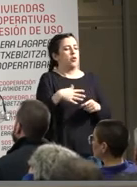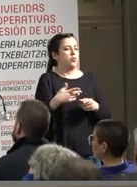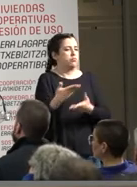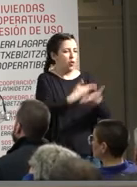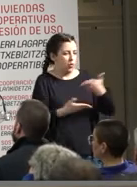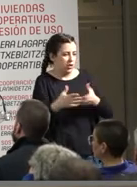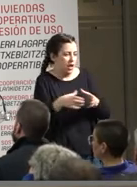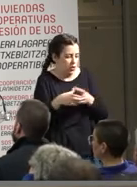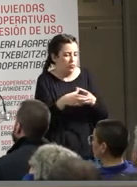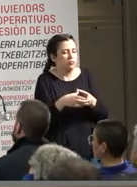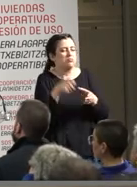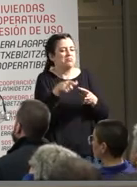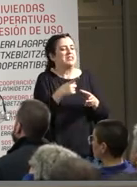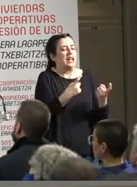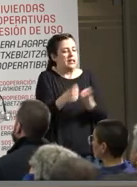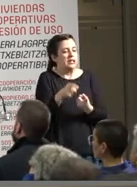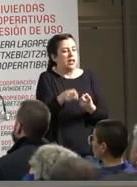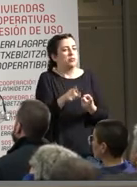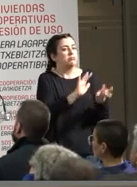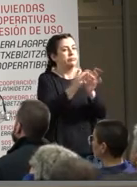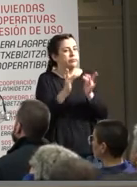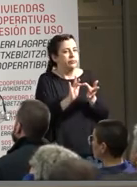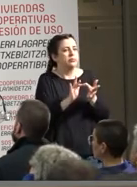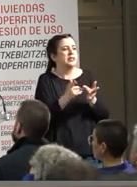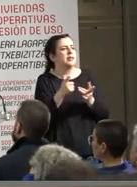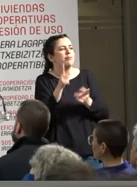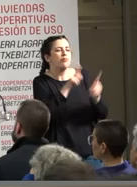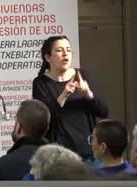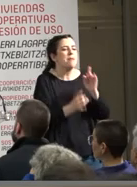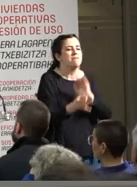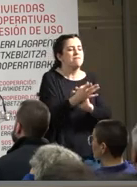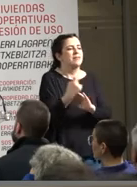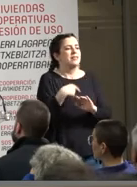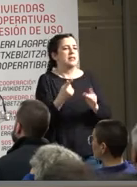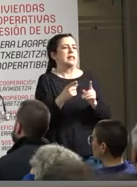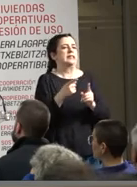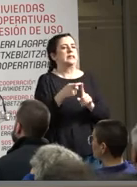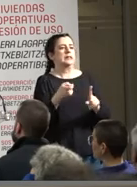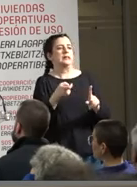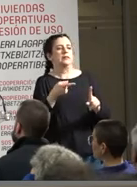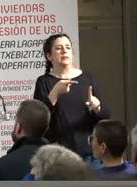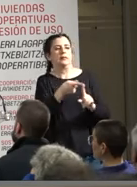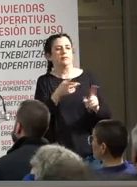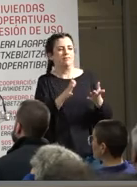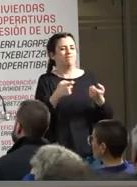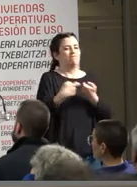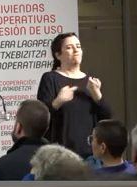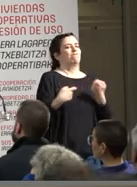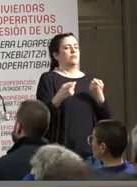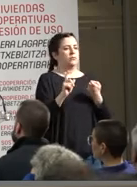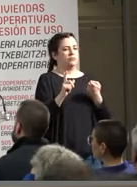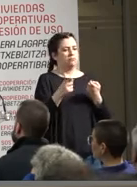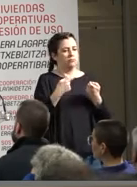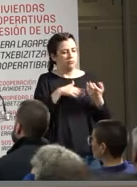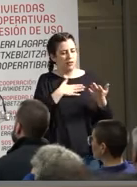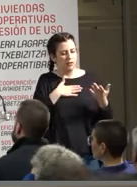es donde se hacen las relaciones. Y evitamos que los conflictos se enquisten, porque lo que hacemos es con los conflictos, en vez de abordarlos, es alimentarlos. Entonces,